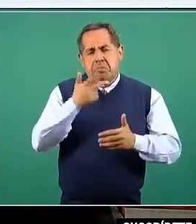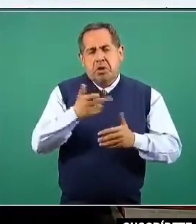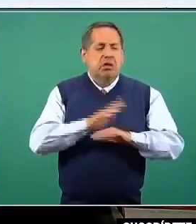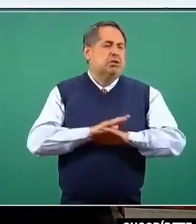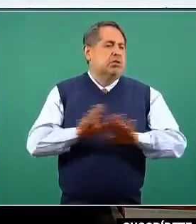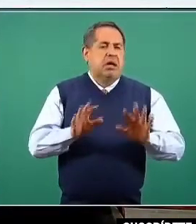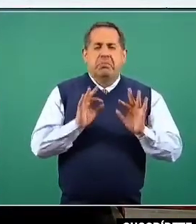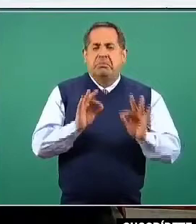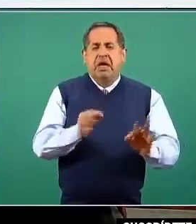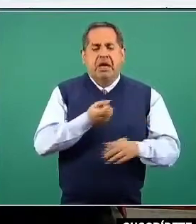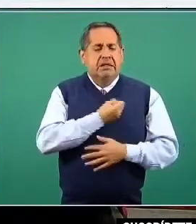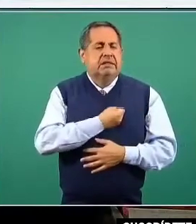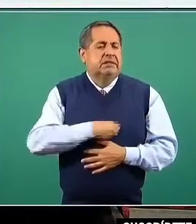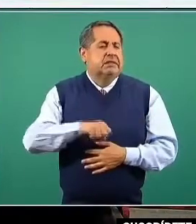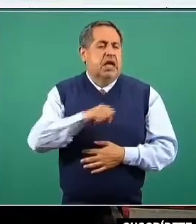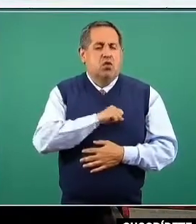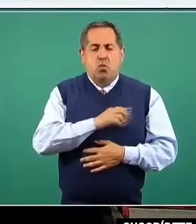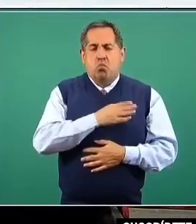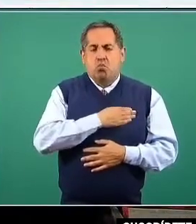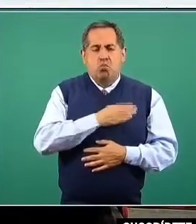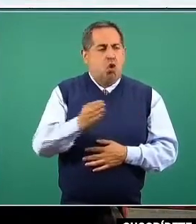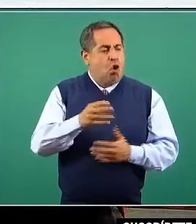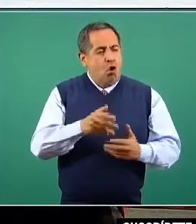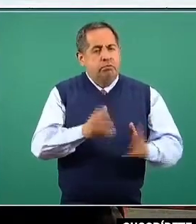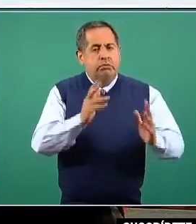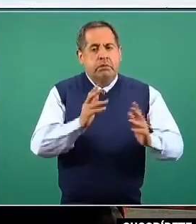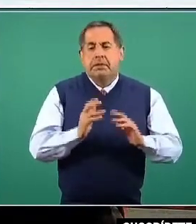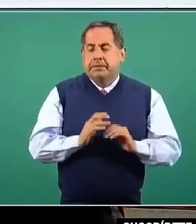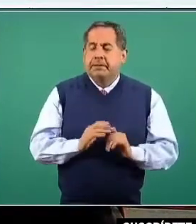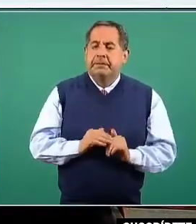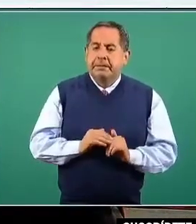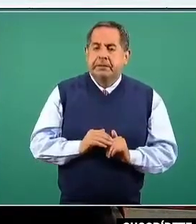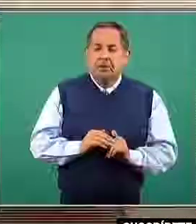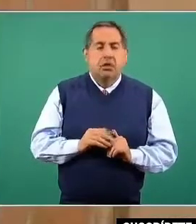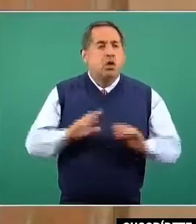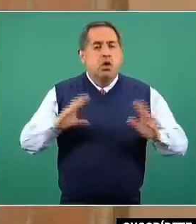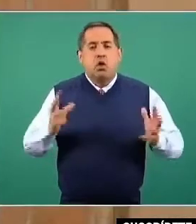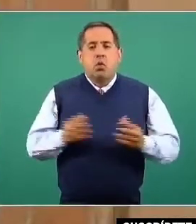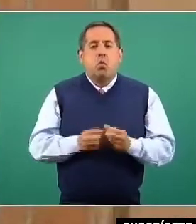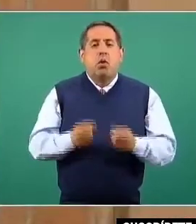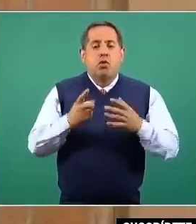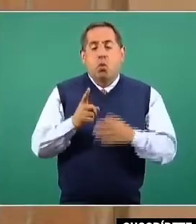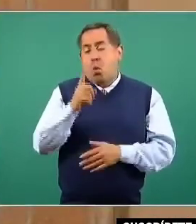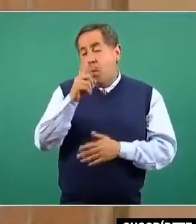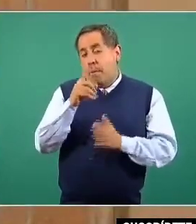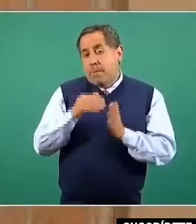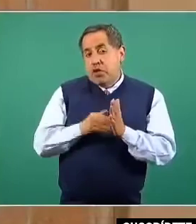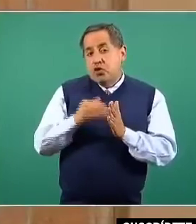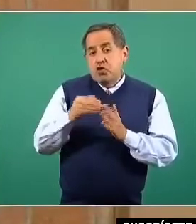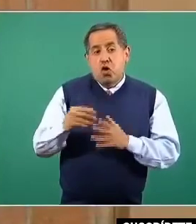cantidad de personas que se han recuperado de la enfermedad, que para el día de hoy ya son más de